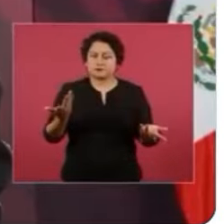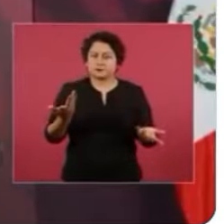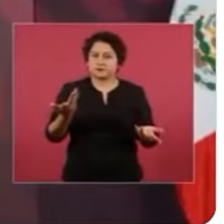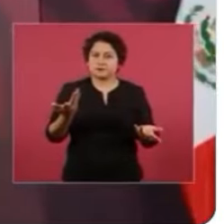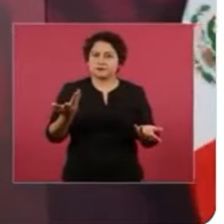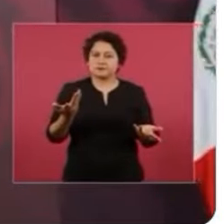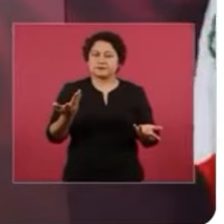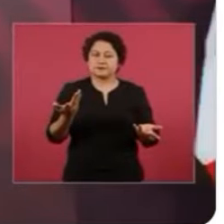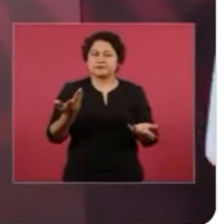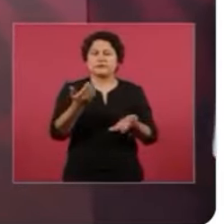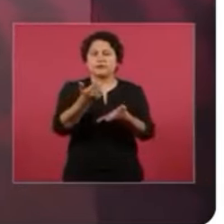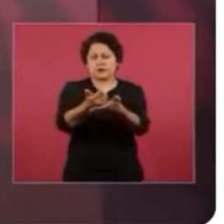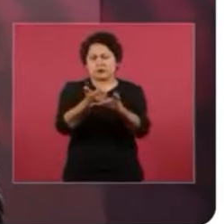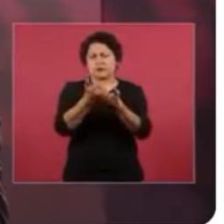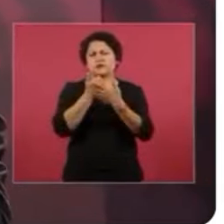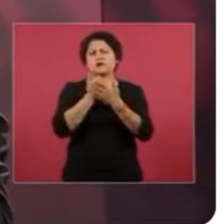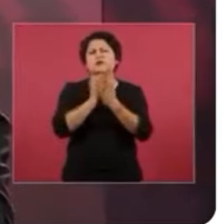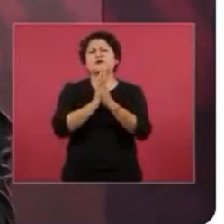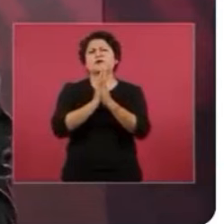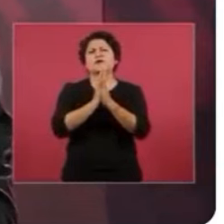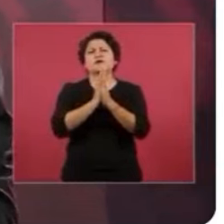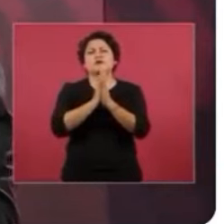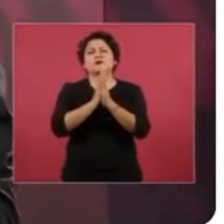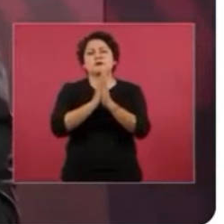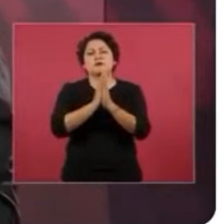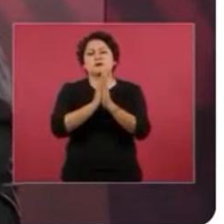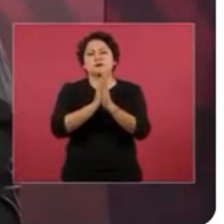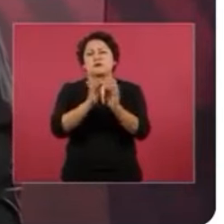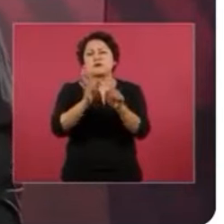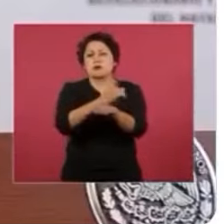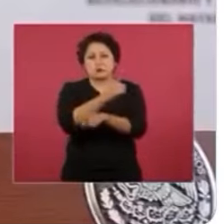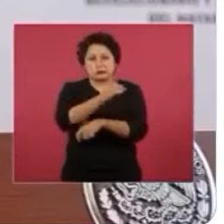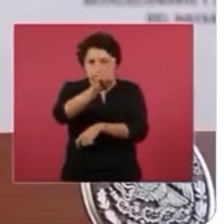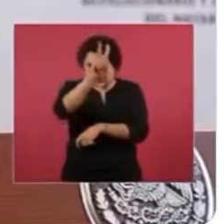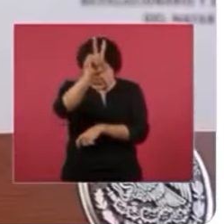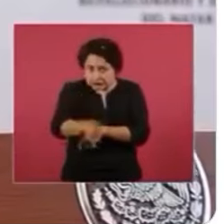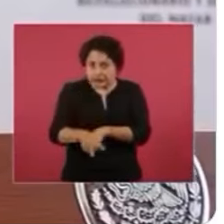me ayuden porque no voy a ver a nadie